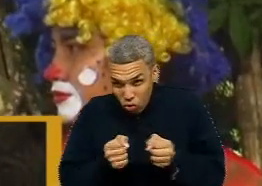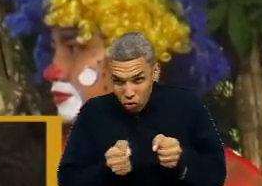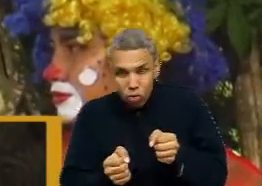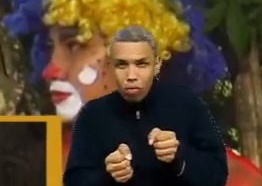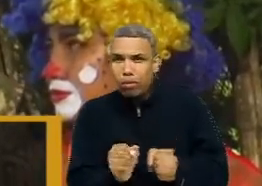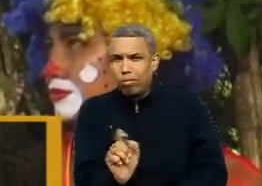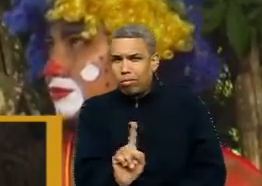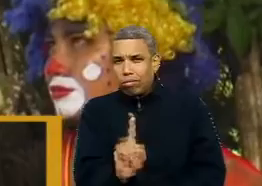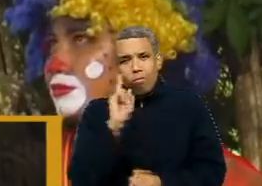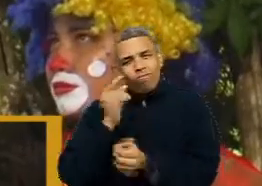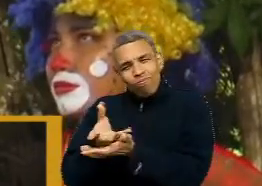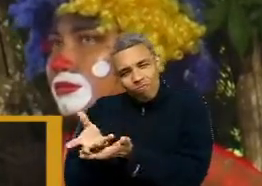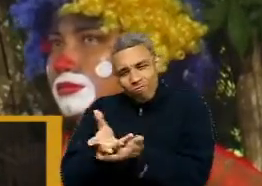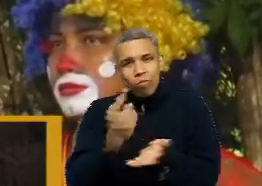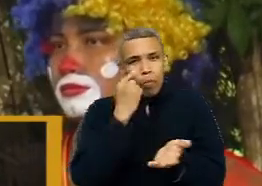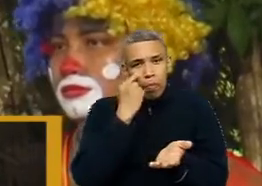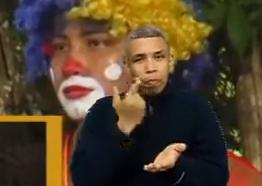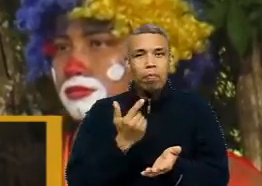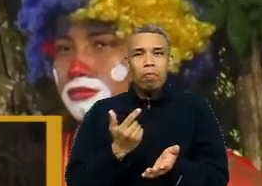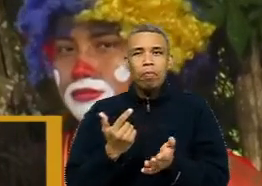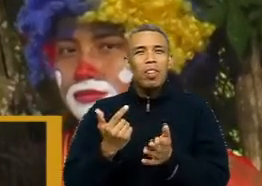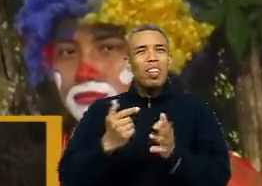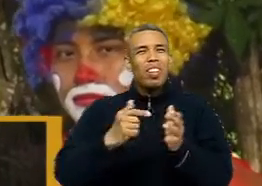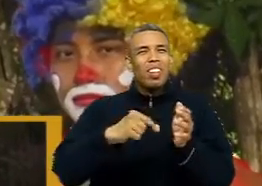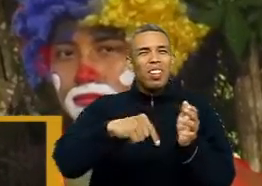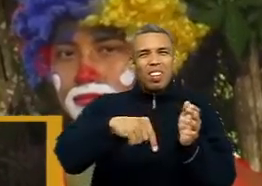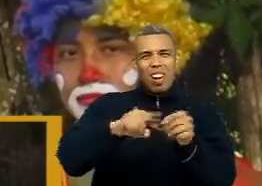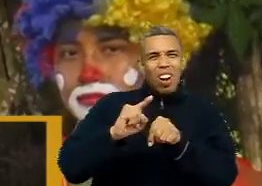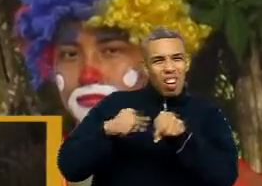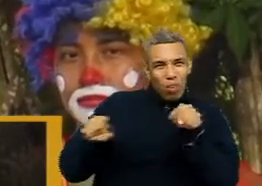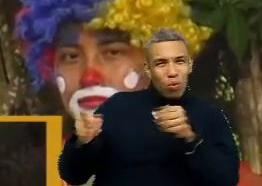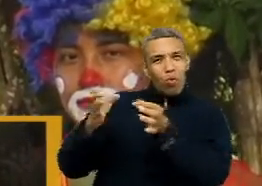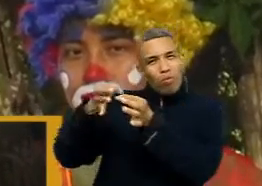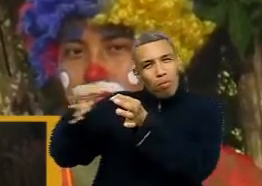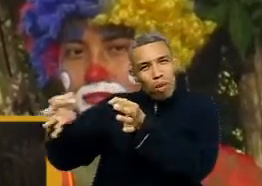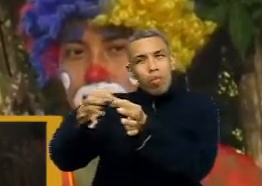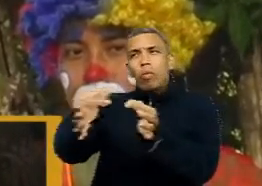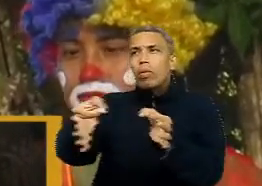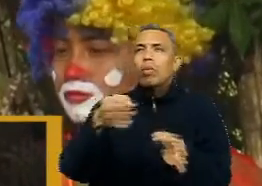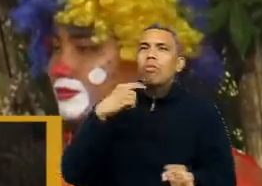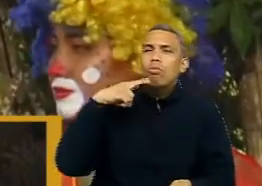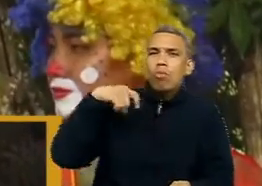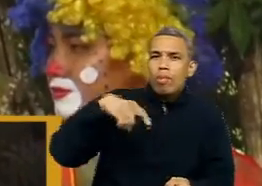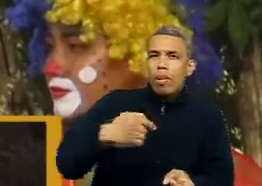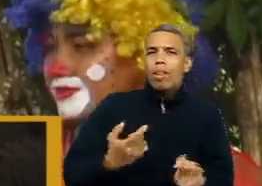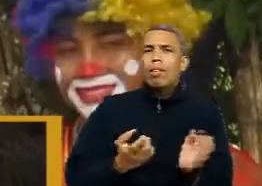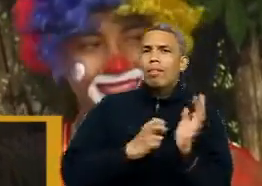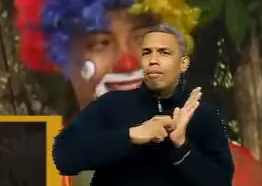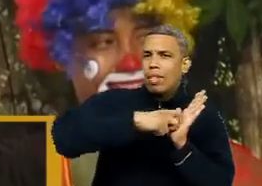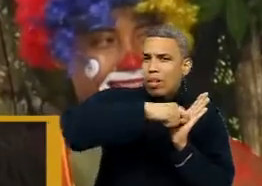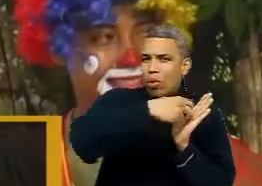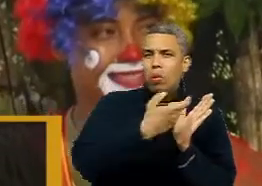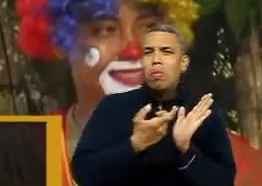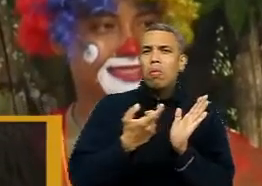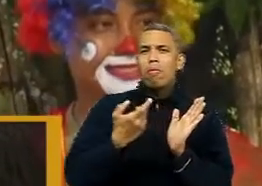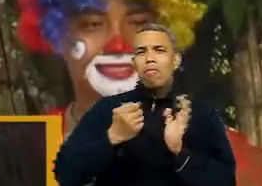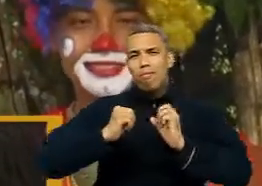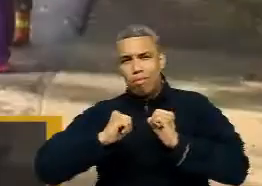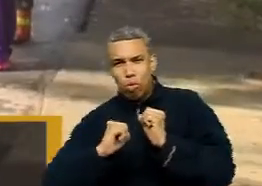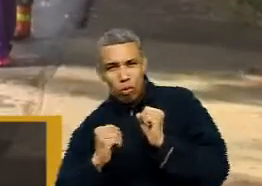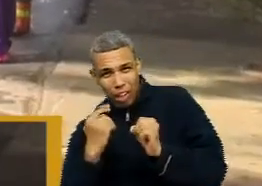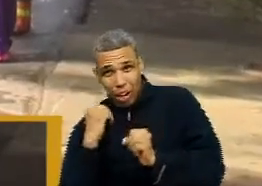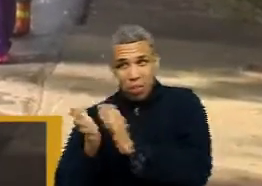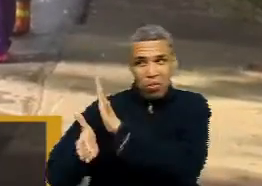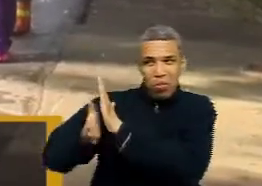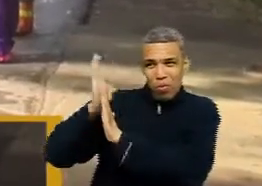que retorna o llega de nuevo aquí a Barranca Bermeja, vienen de sus vacaciones, de su descanso de fin de año, para que vean que su ejército los está